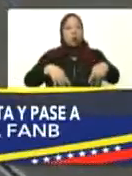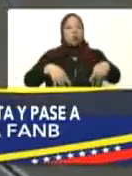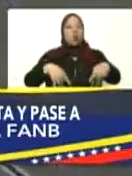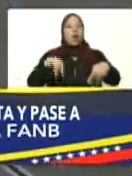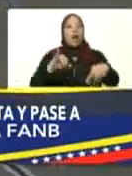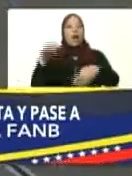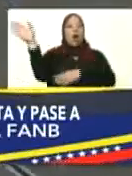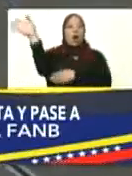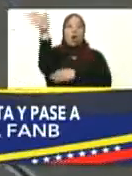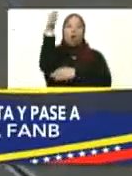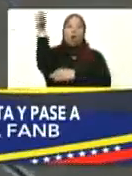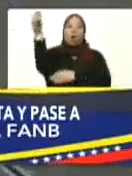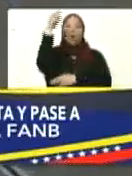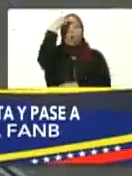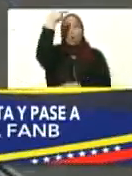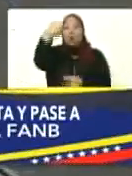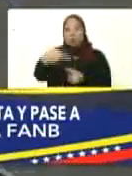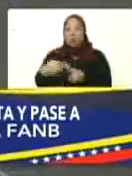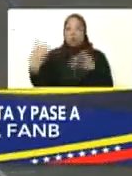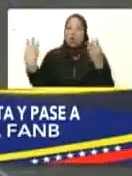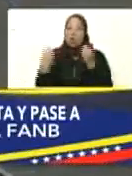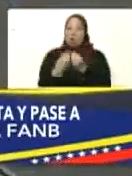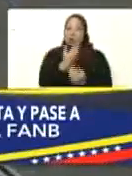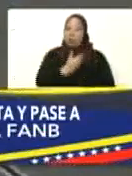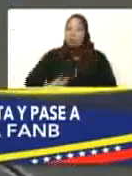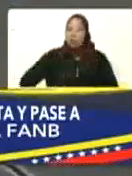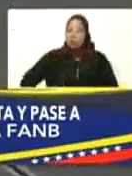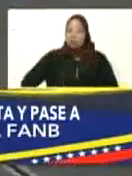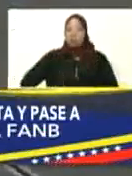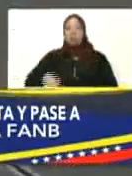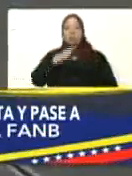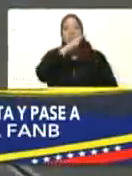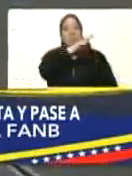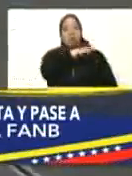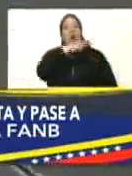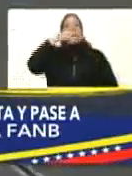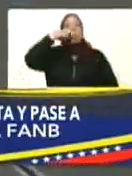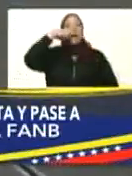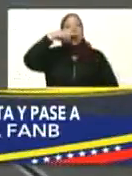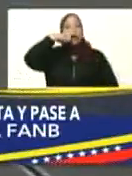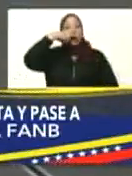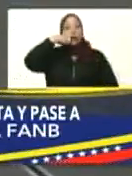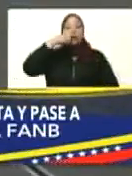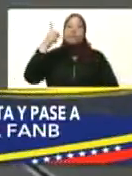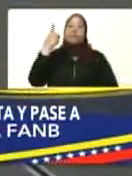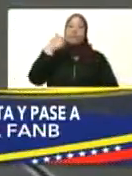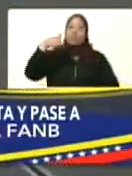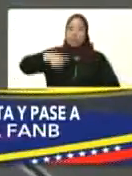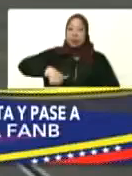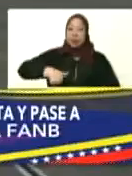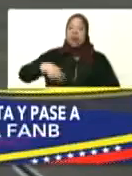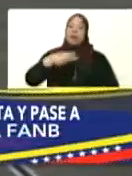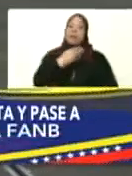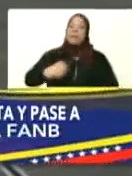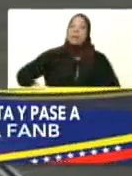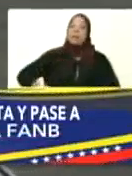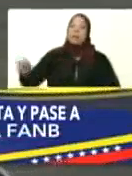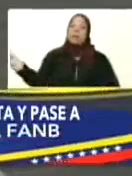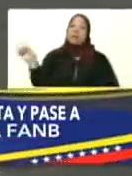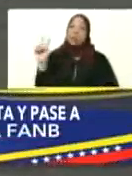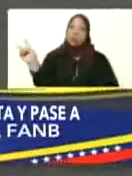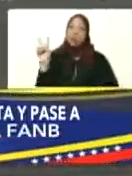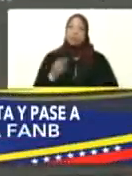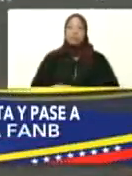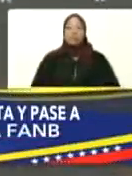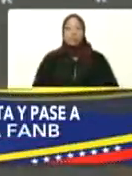junto al comandante en jefe de la Fuerza Armada Nacional Bolivariana, Nicolás Maduro Moros, presidente constitucional de la República Bolivariana